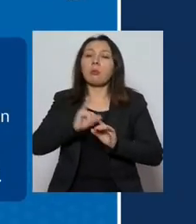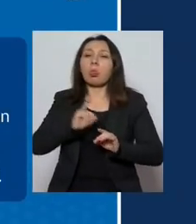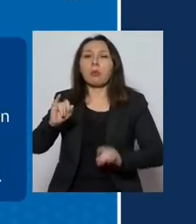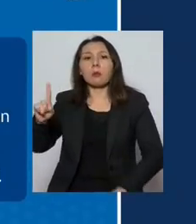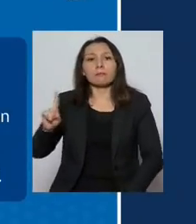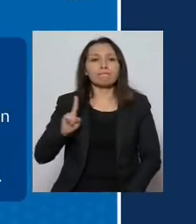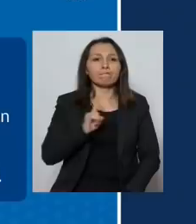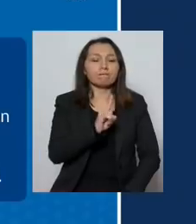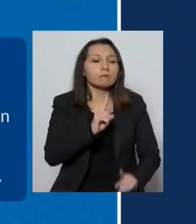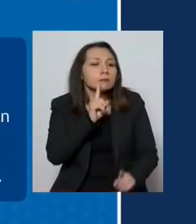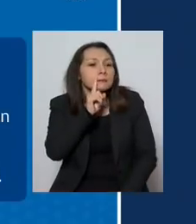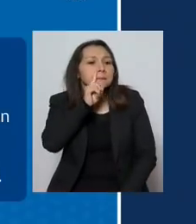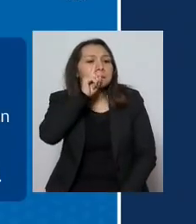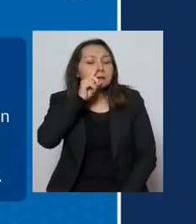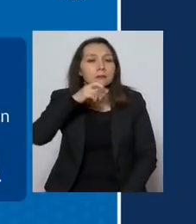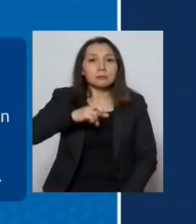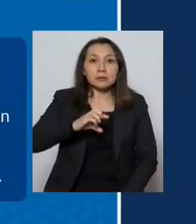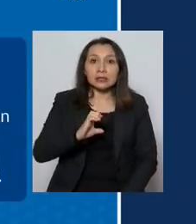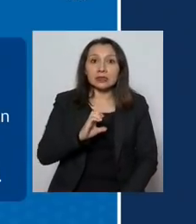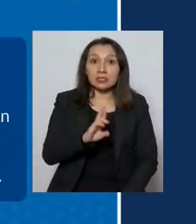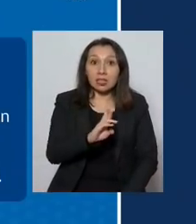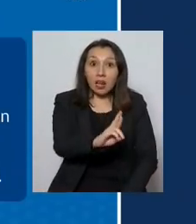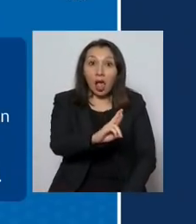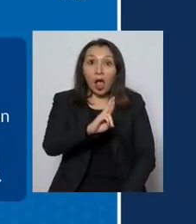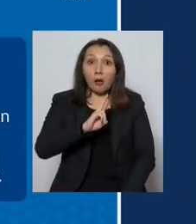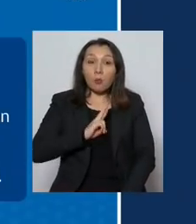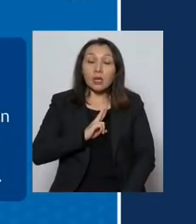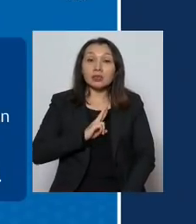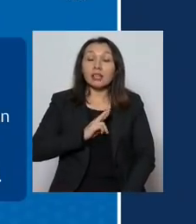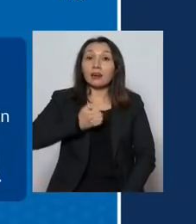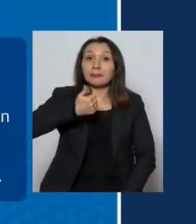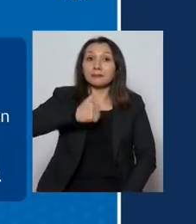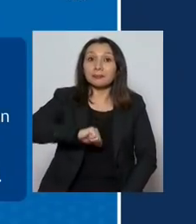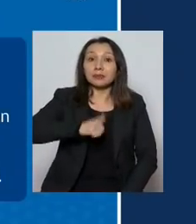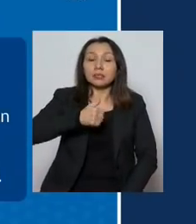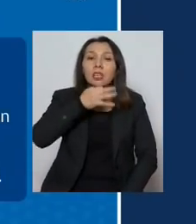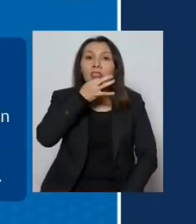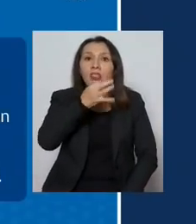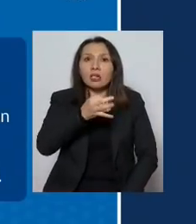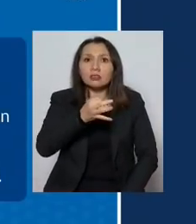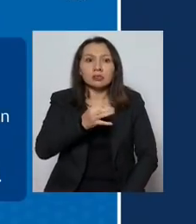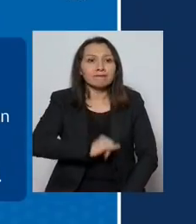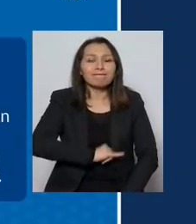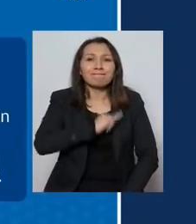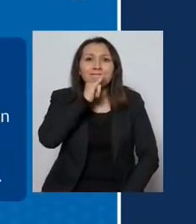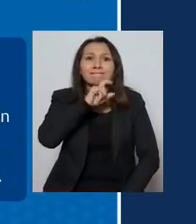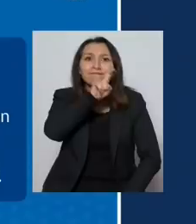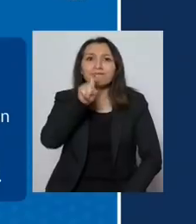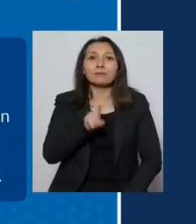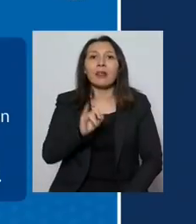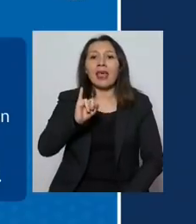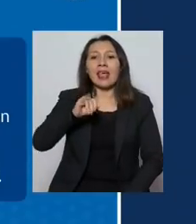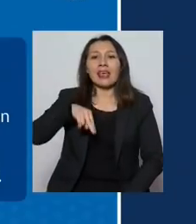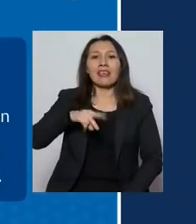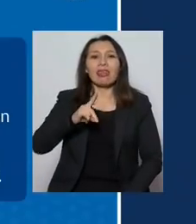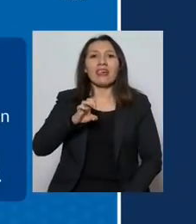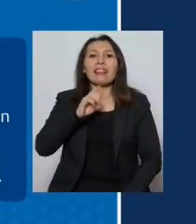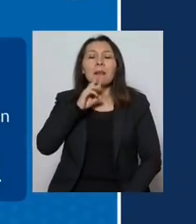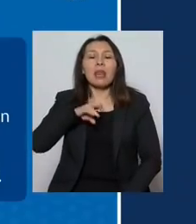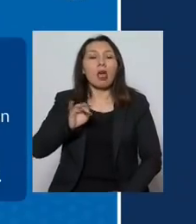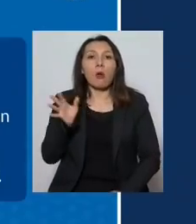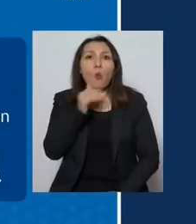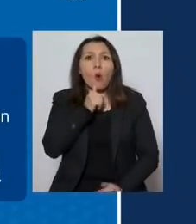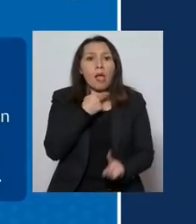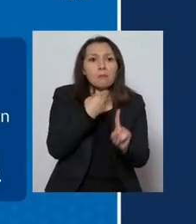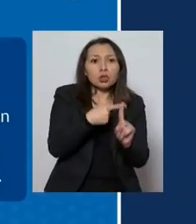de PCR y el resultado de ese PCR es indeterminado, vale decir, no es ni